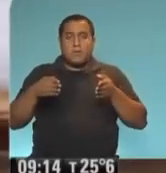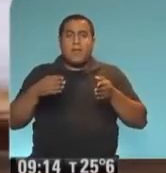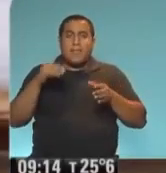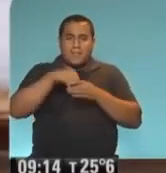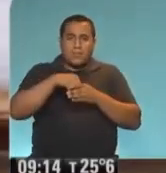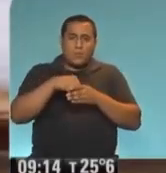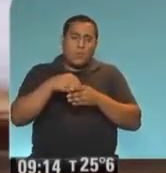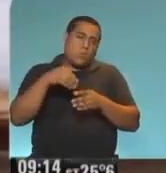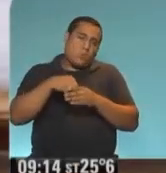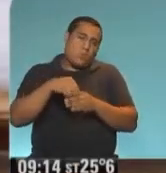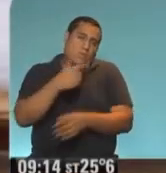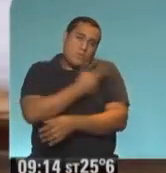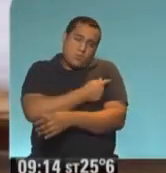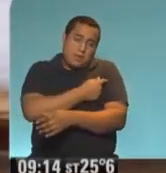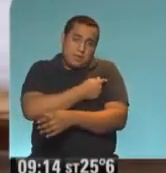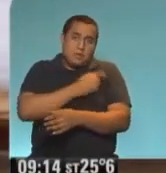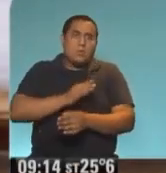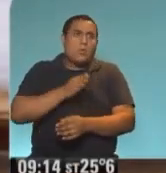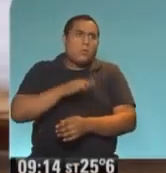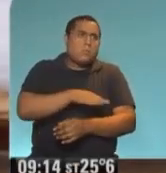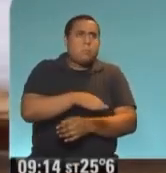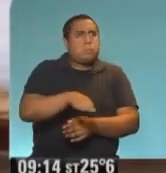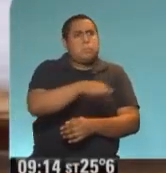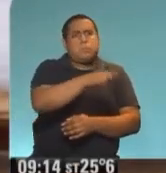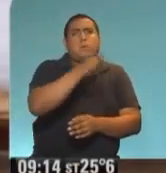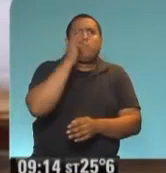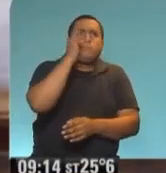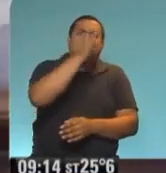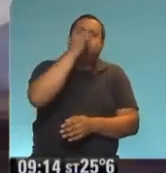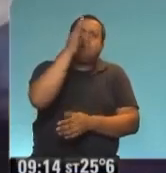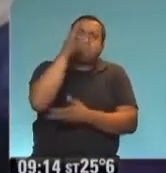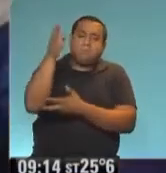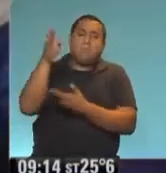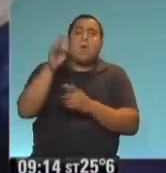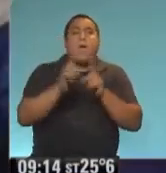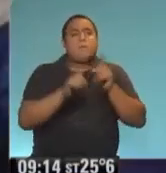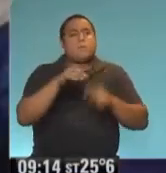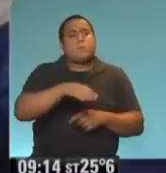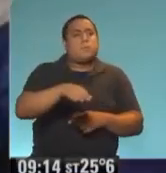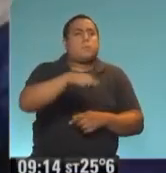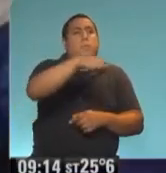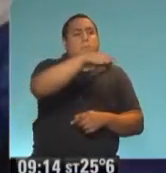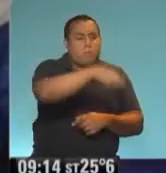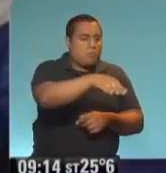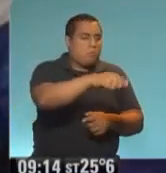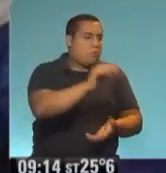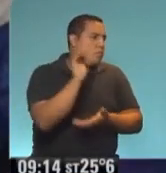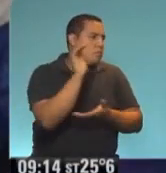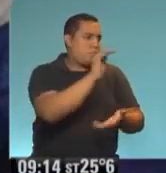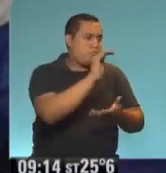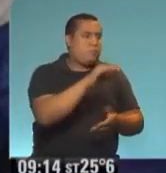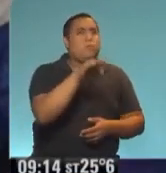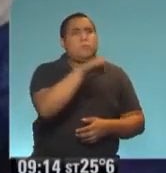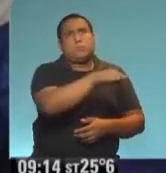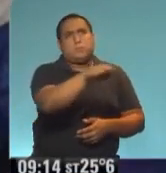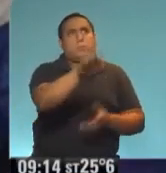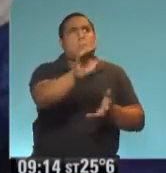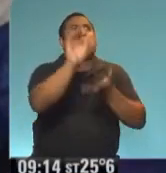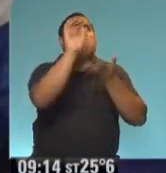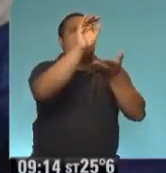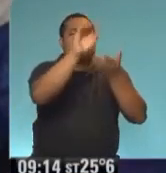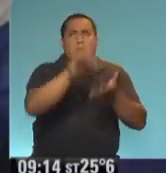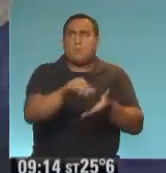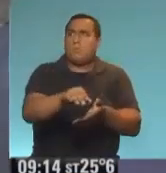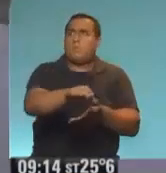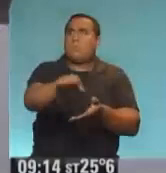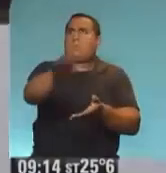ahí en determinados lugares o capitales de provincia paran, descargan lo que responde ahí y a veces descargan más para otra